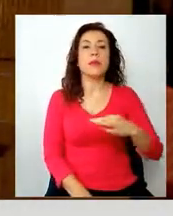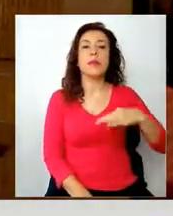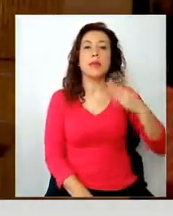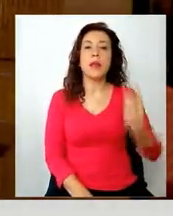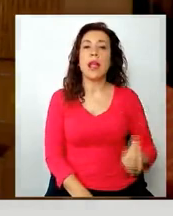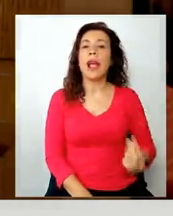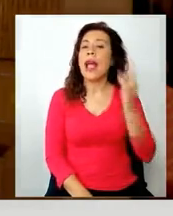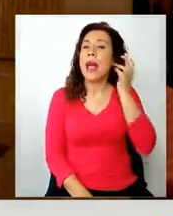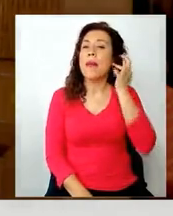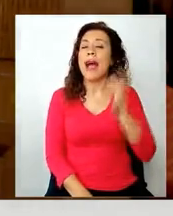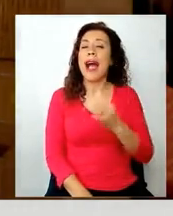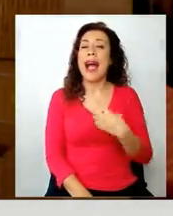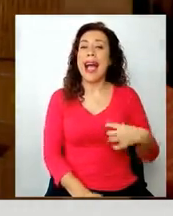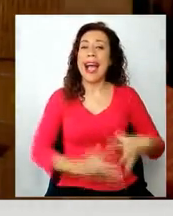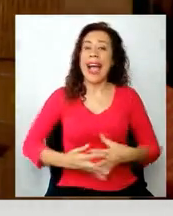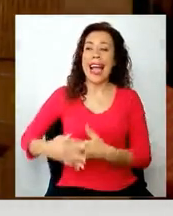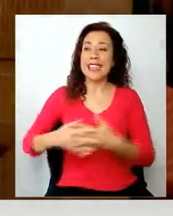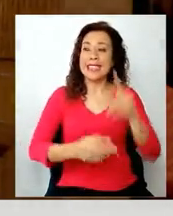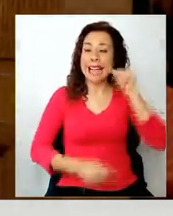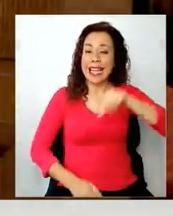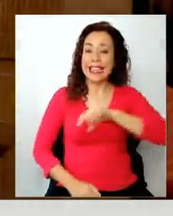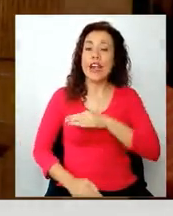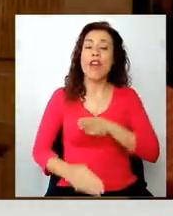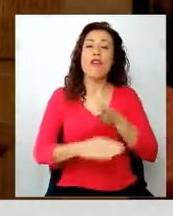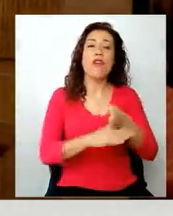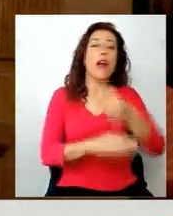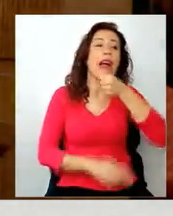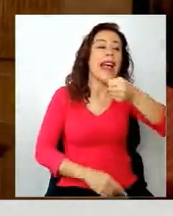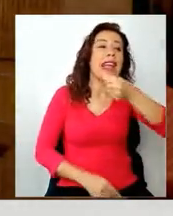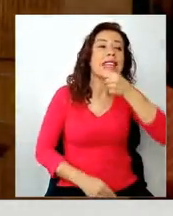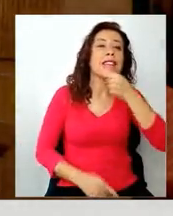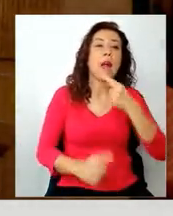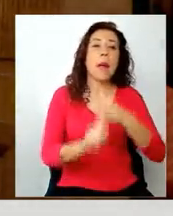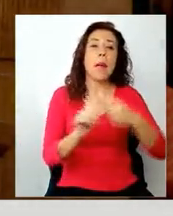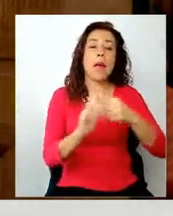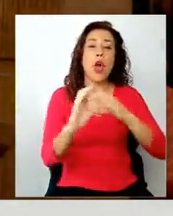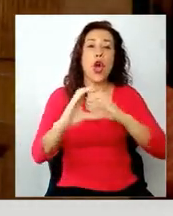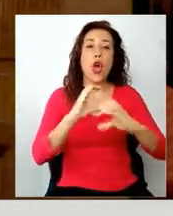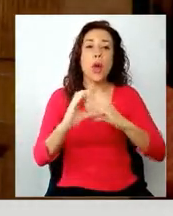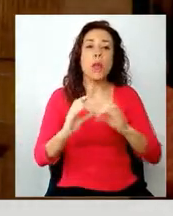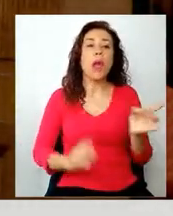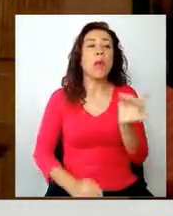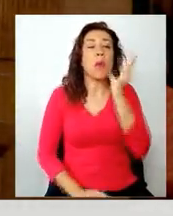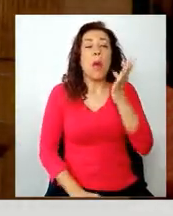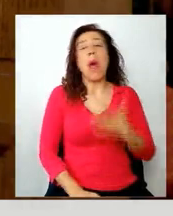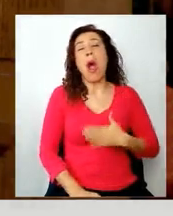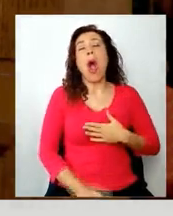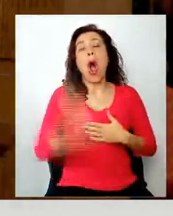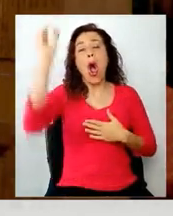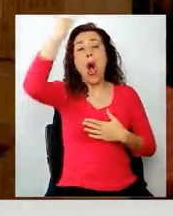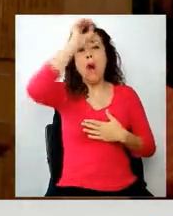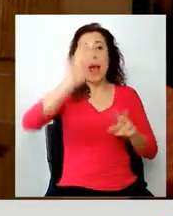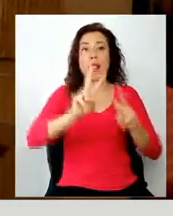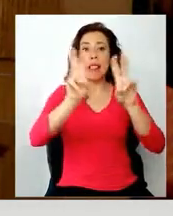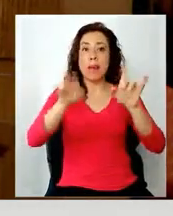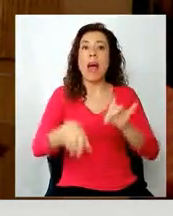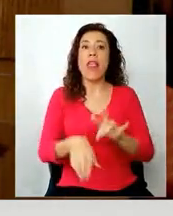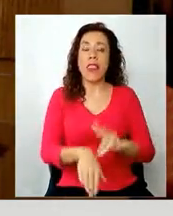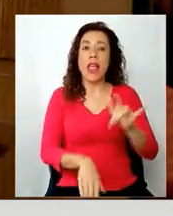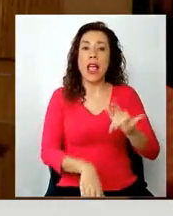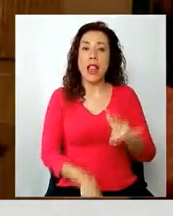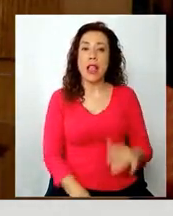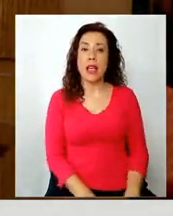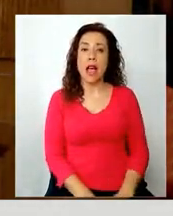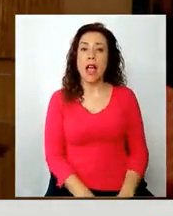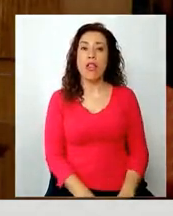Chile de una entrevista a un medio de comunicación donde se dio el gusto de opinar respecto de temas sensibles y temas que están vinculados